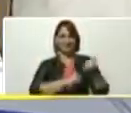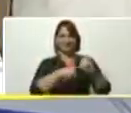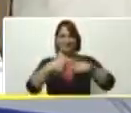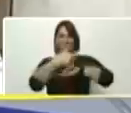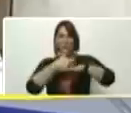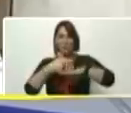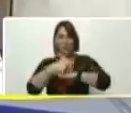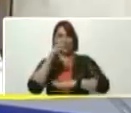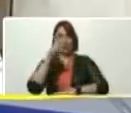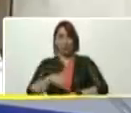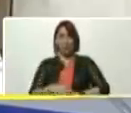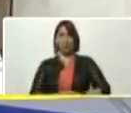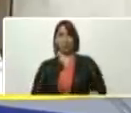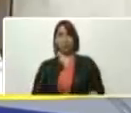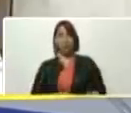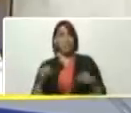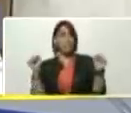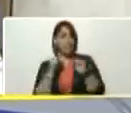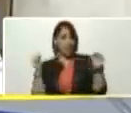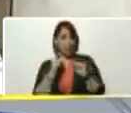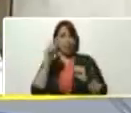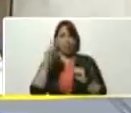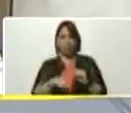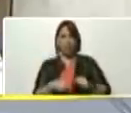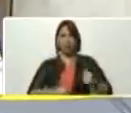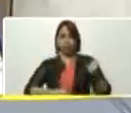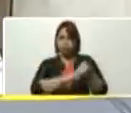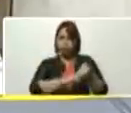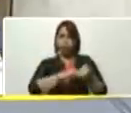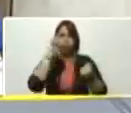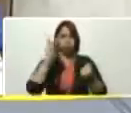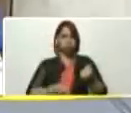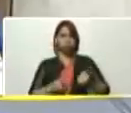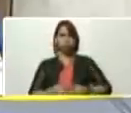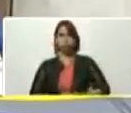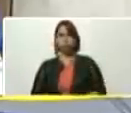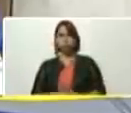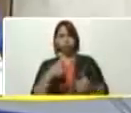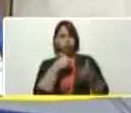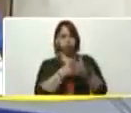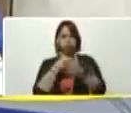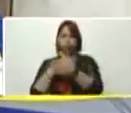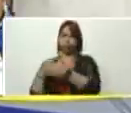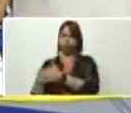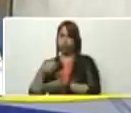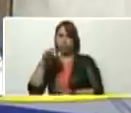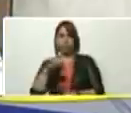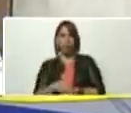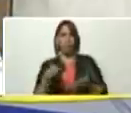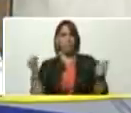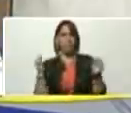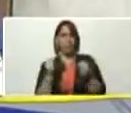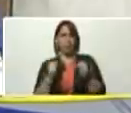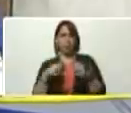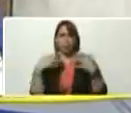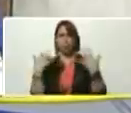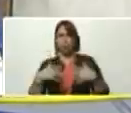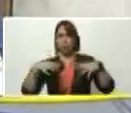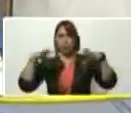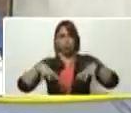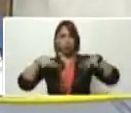A Jason Guzmán, a apoyarlo en Mérida, ahí está combatiendo. Tremendas lluvias que ha